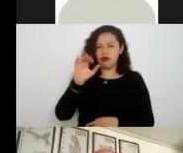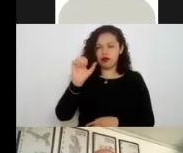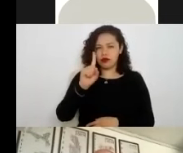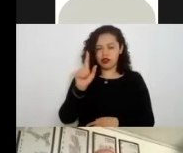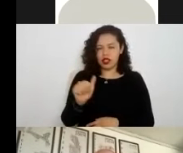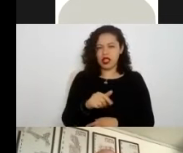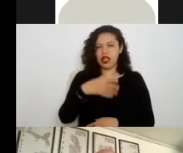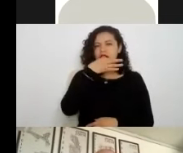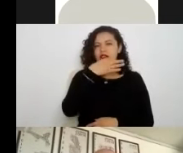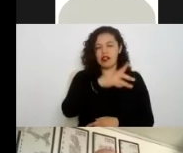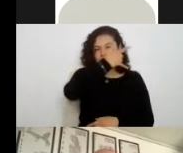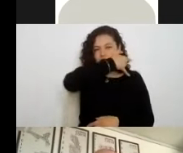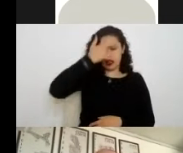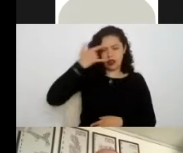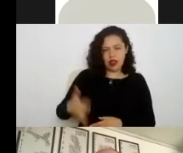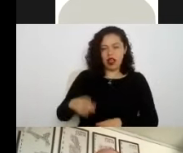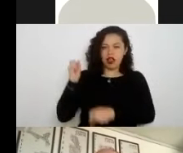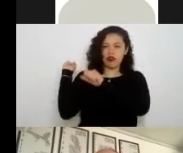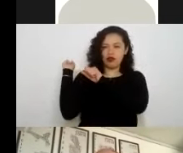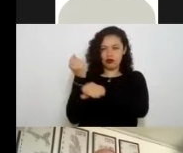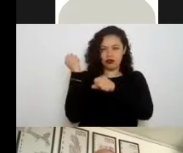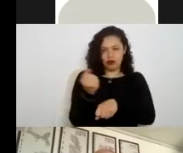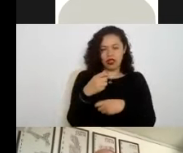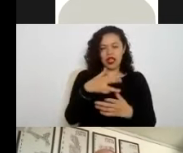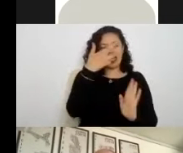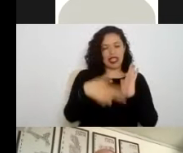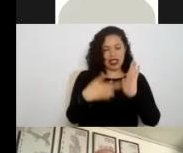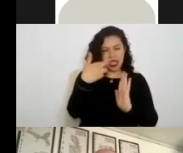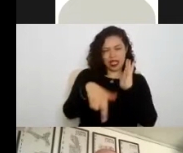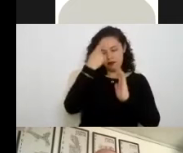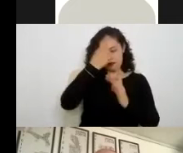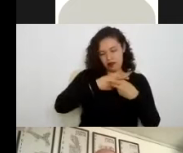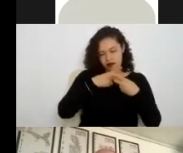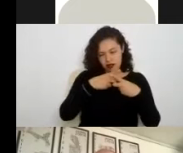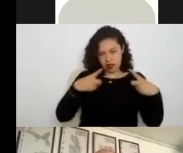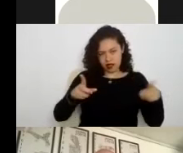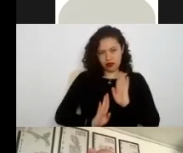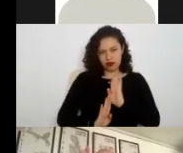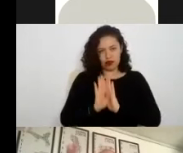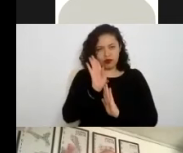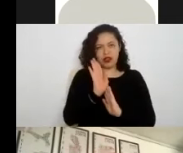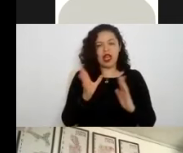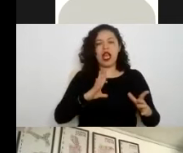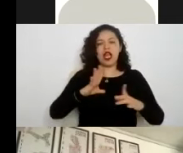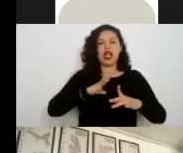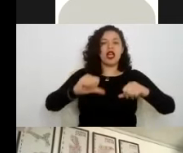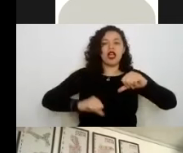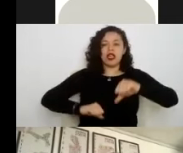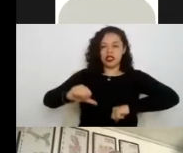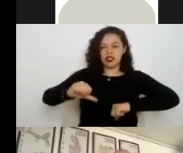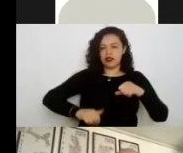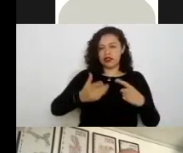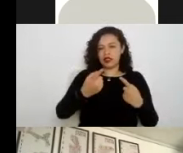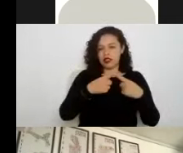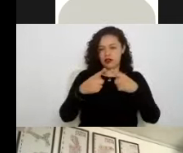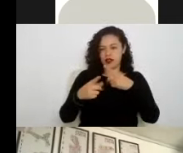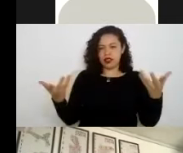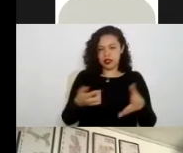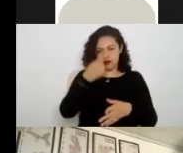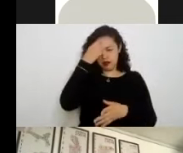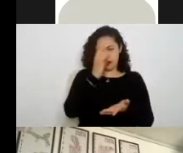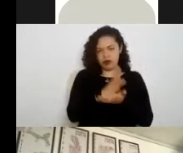una posada, hicimos talleres de desarrollo personal, hicimos varias acciones y actividades más allá de solamente brindarles